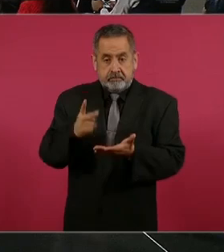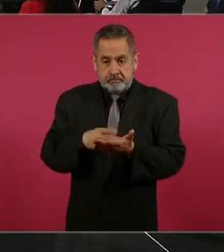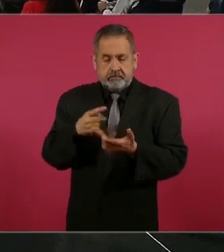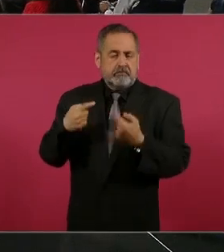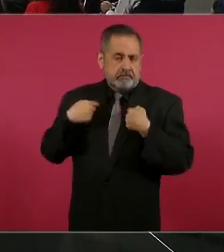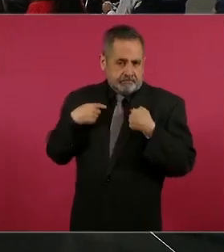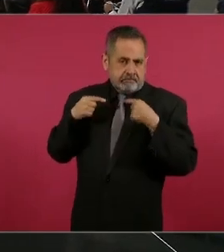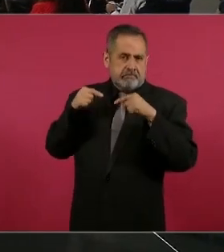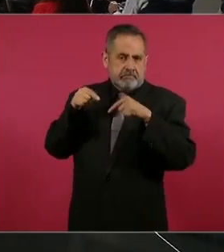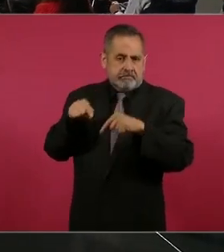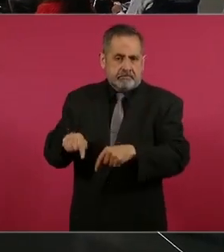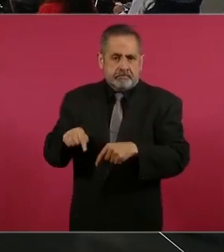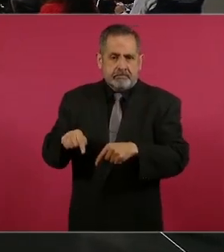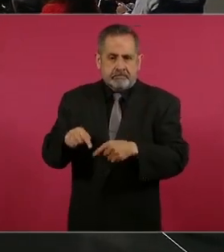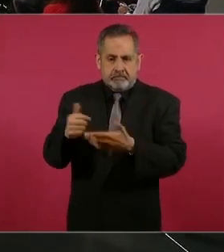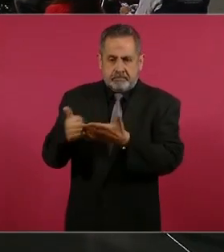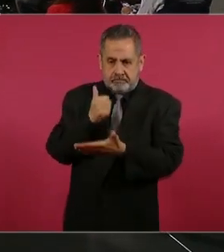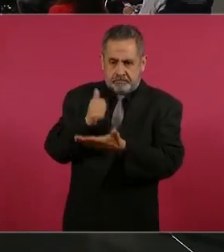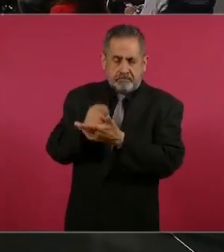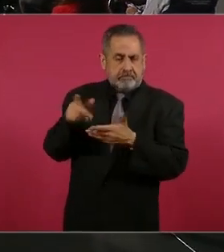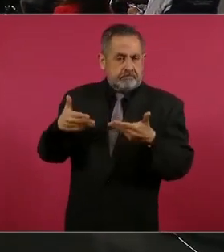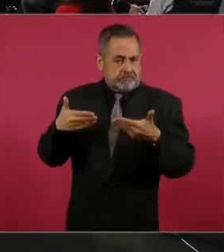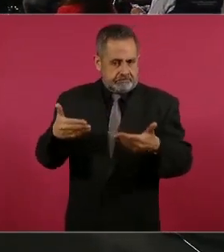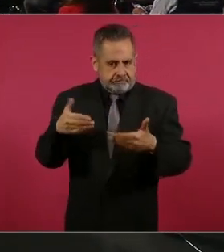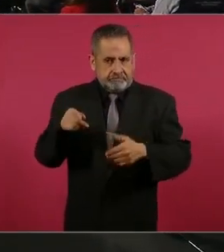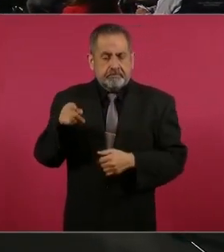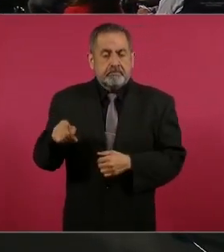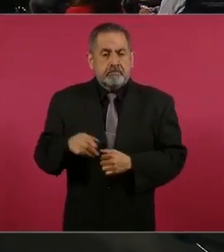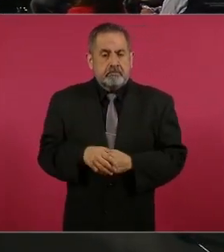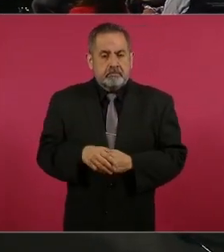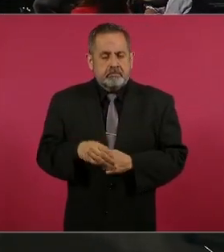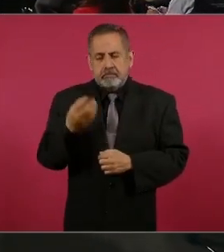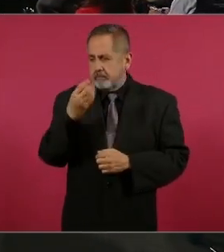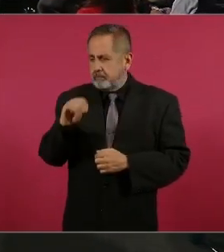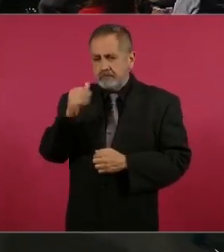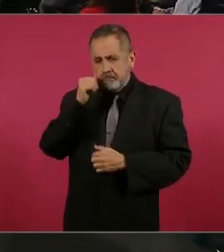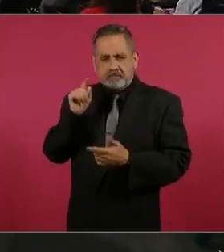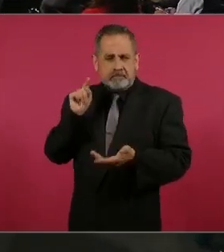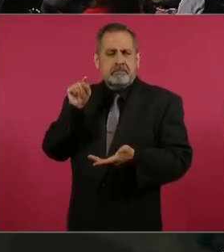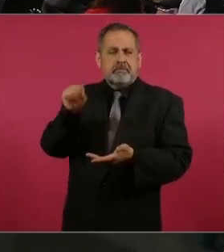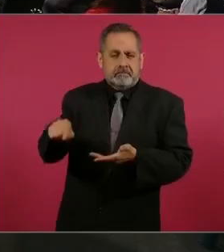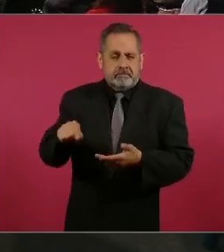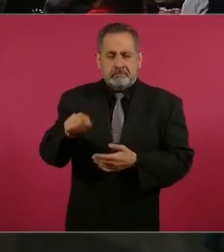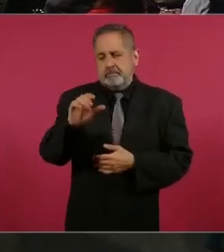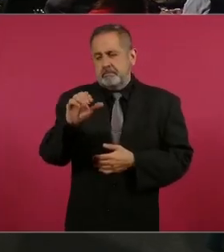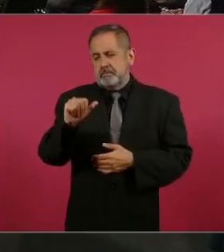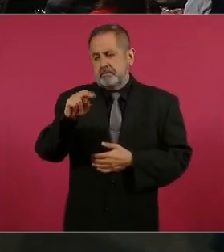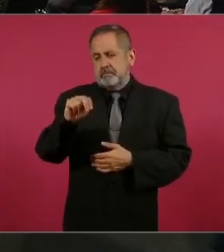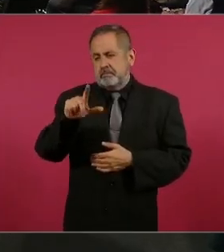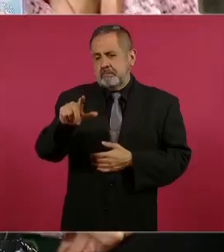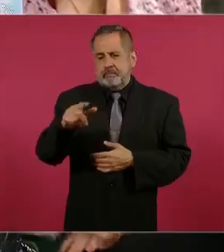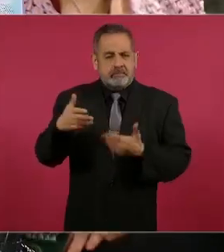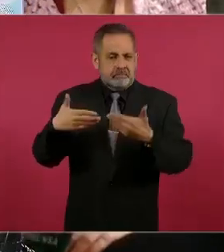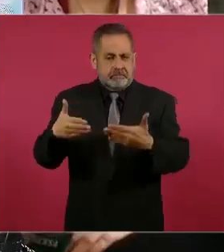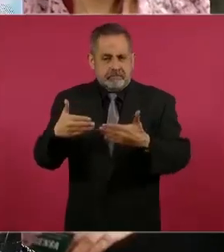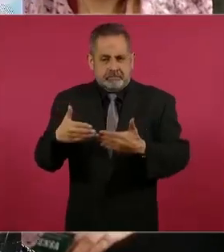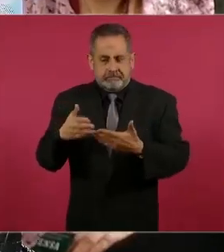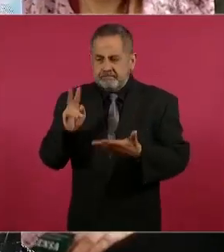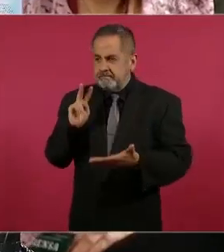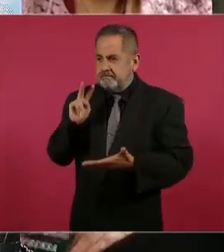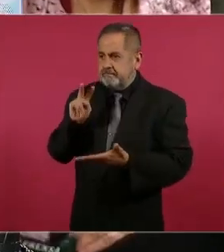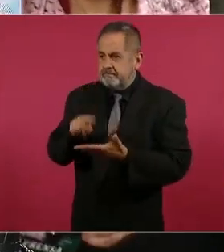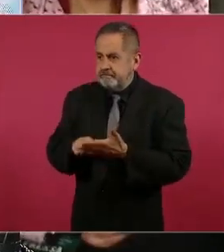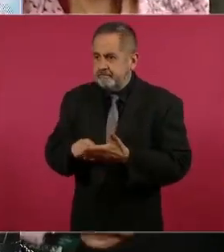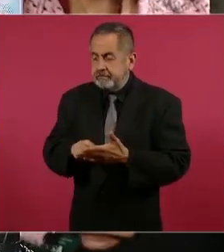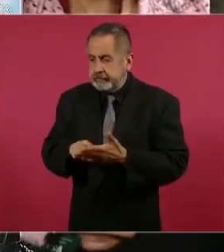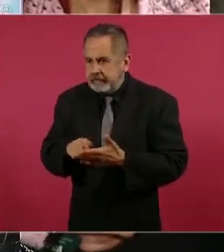esta ciudad y una parada obligada siempre es el Canal de Panamá, y ahora lo hice con mucho más interés